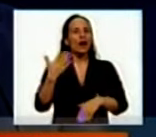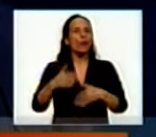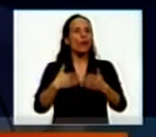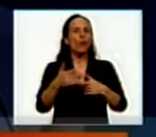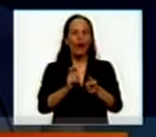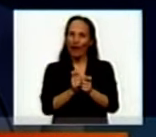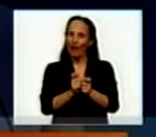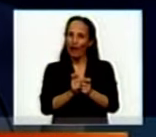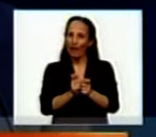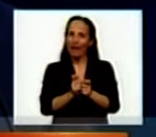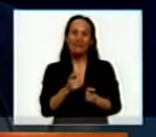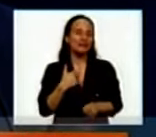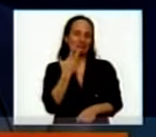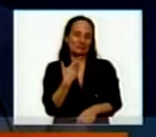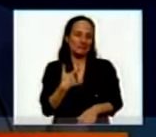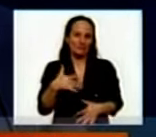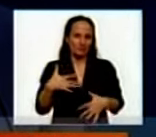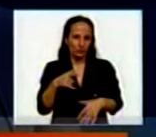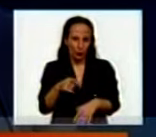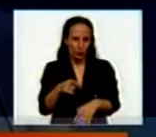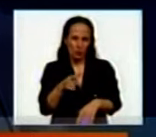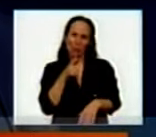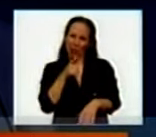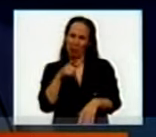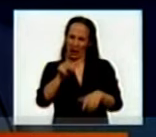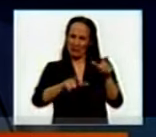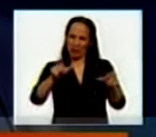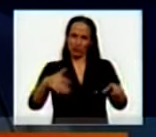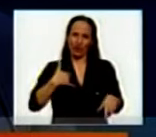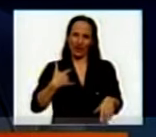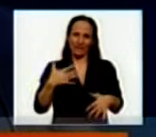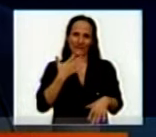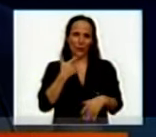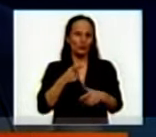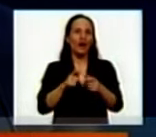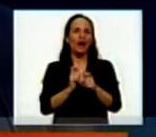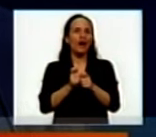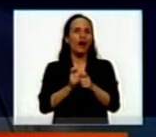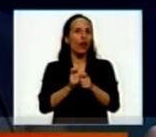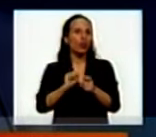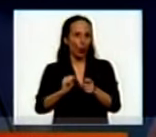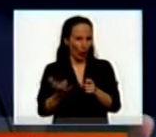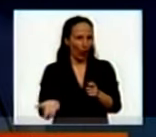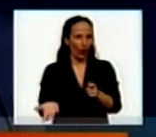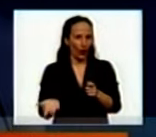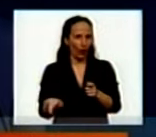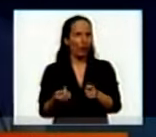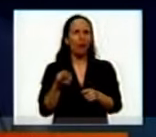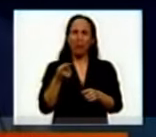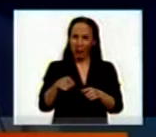Hay un juego de cartas que a mí me gusta mucho, y creo que a muchos argentinos, que es el truco. Pero no se aplica a la